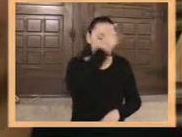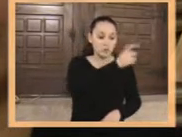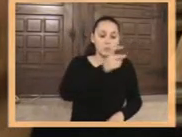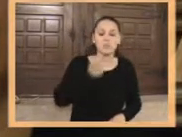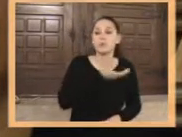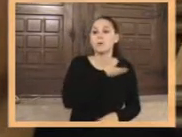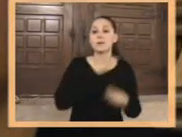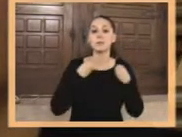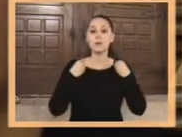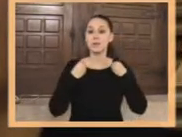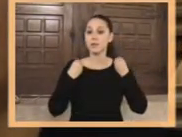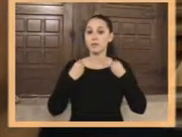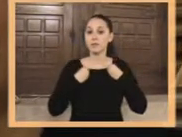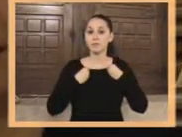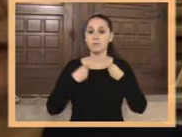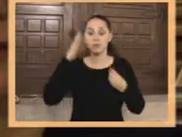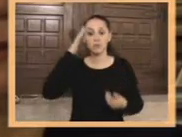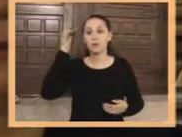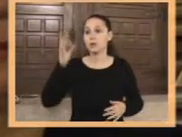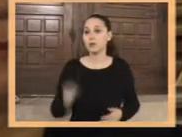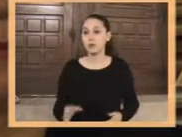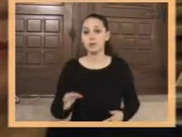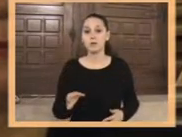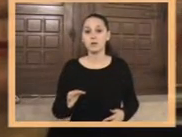Plasencia, ¿no? Y creo precisamente,